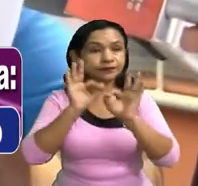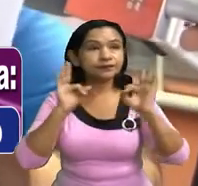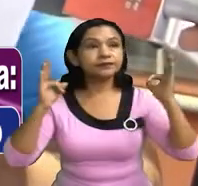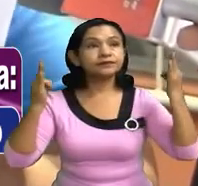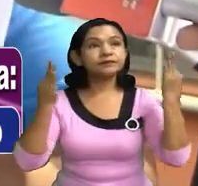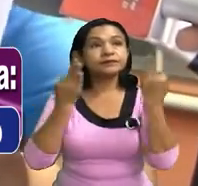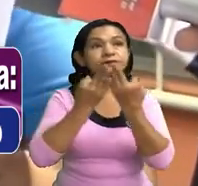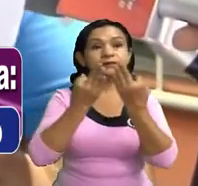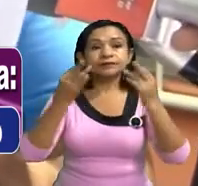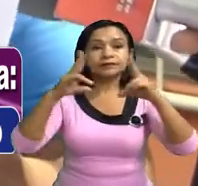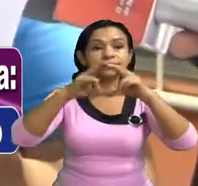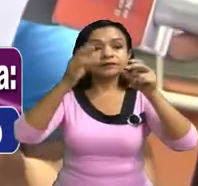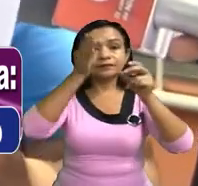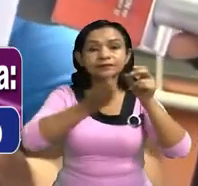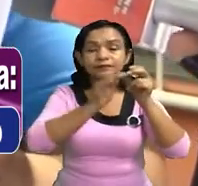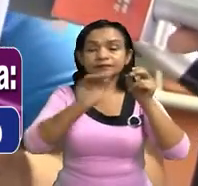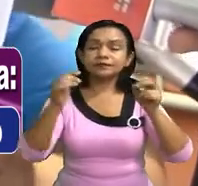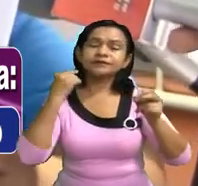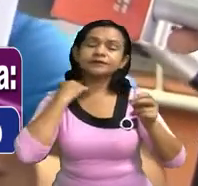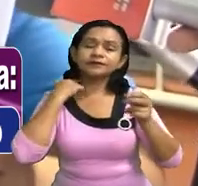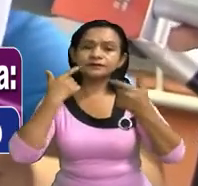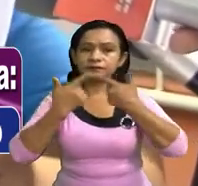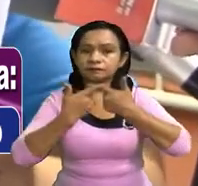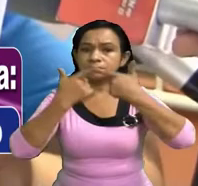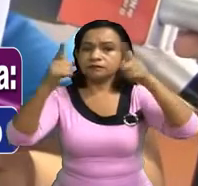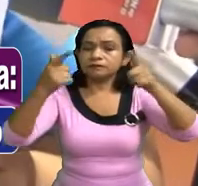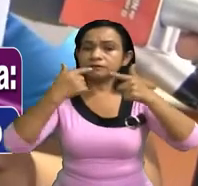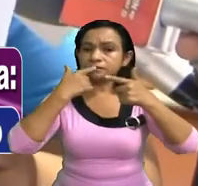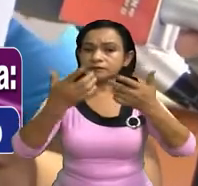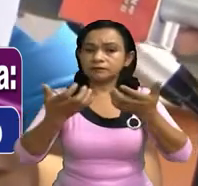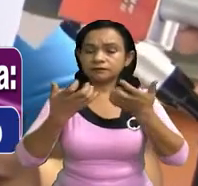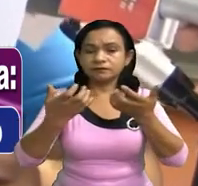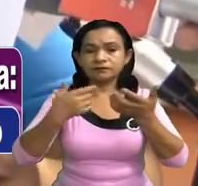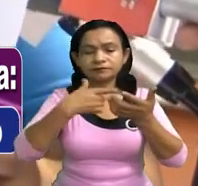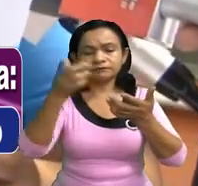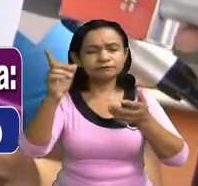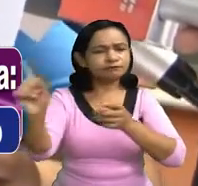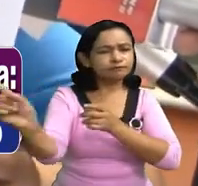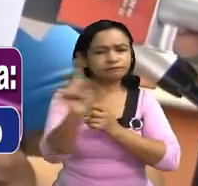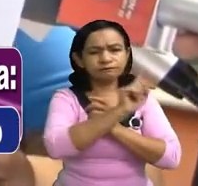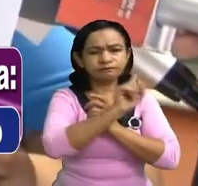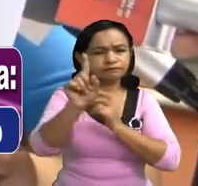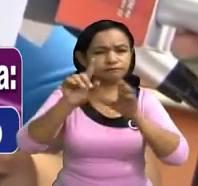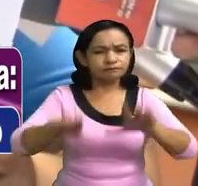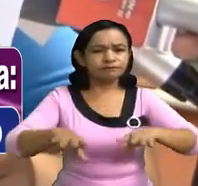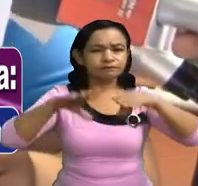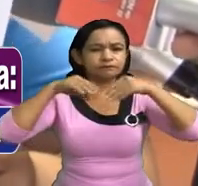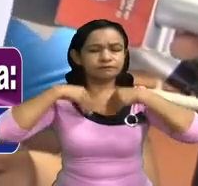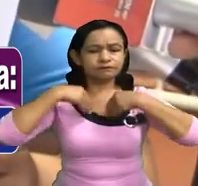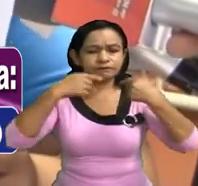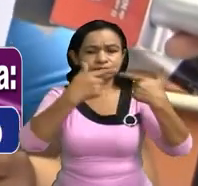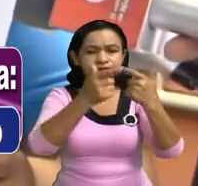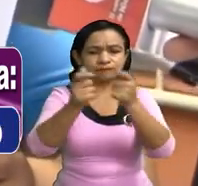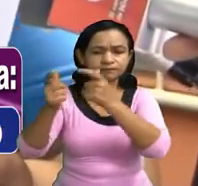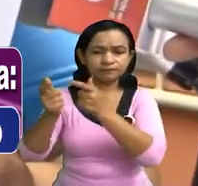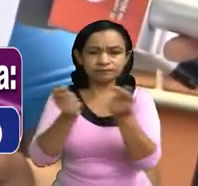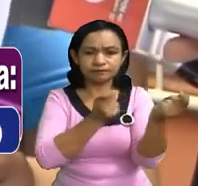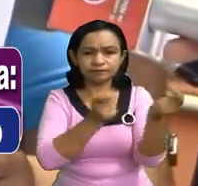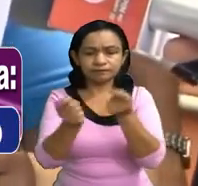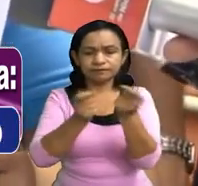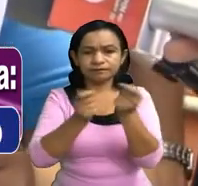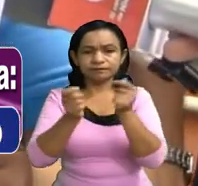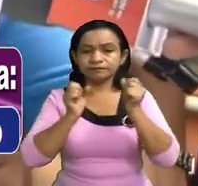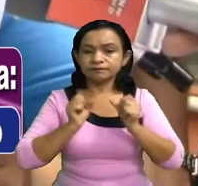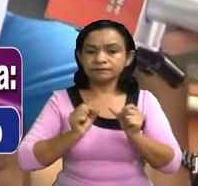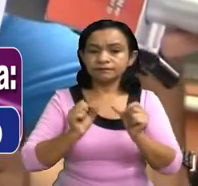esta Nicaragua bendita y siempre libre, nos pronunciamos en total rechazo y repudio a esos sectores que han manipulado y